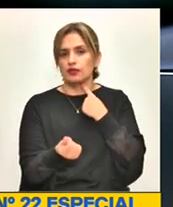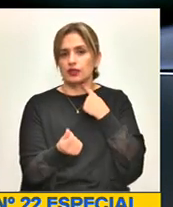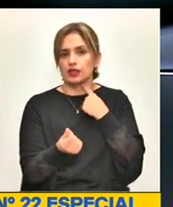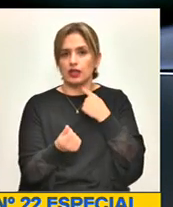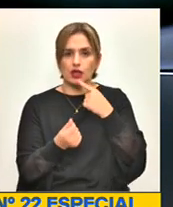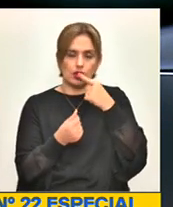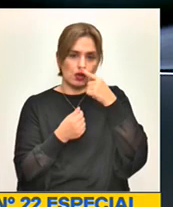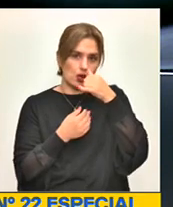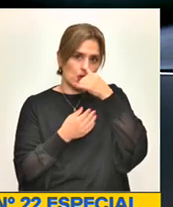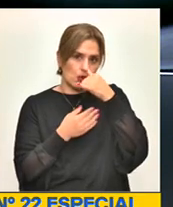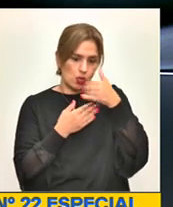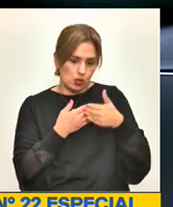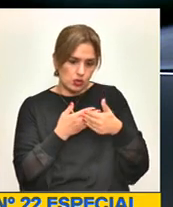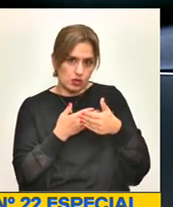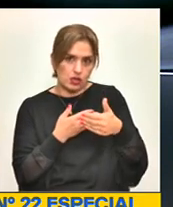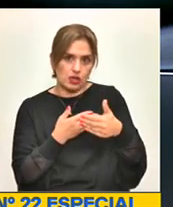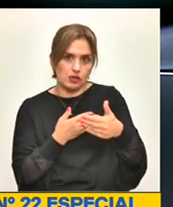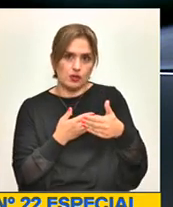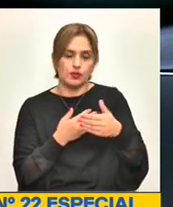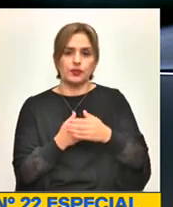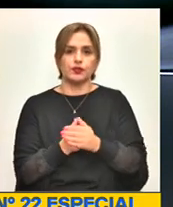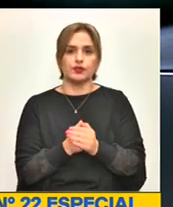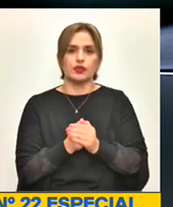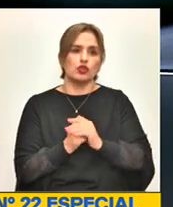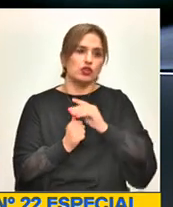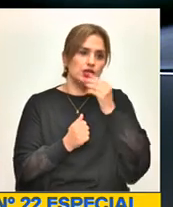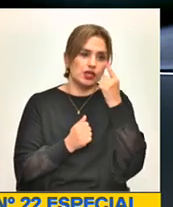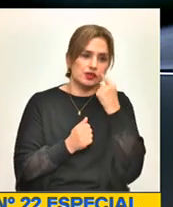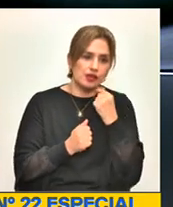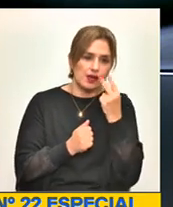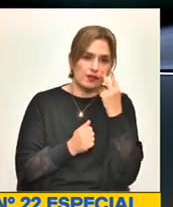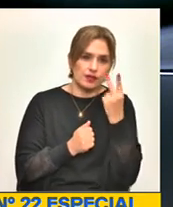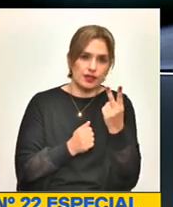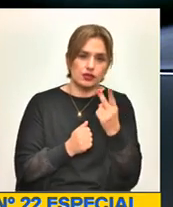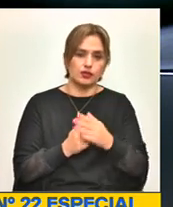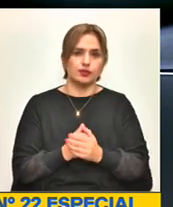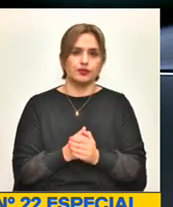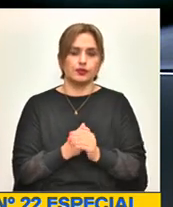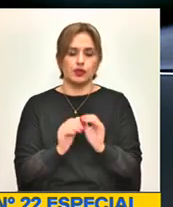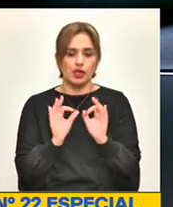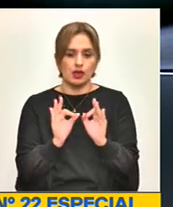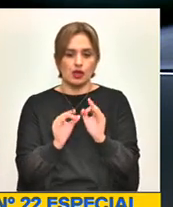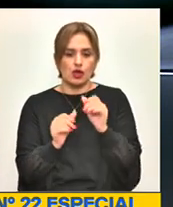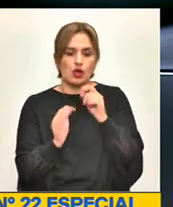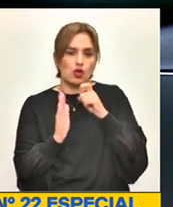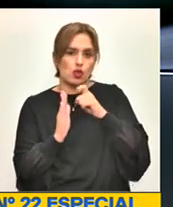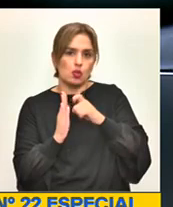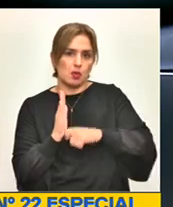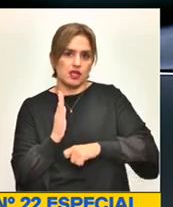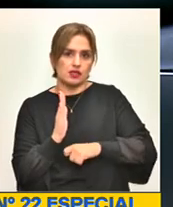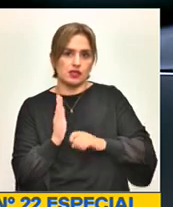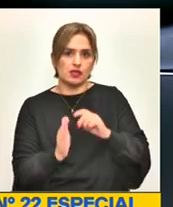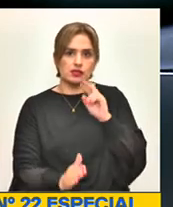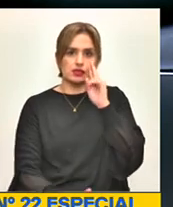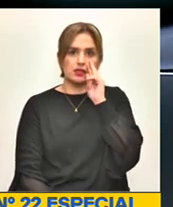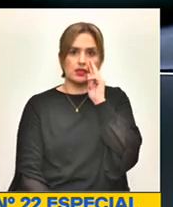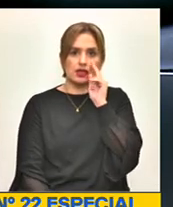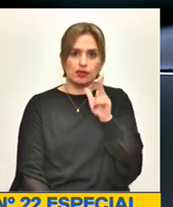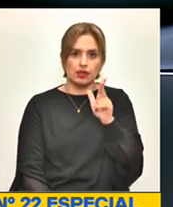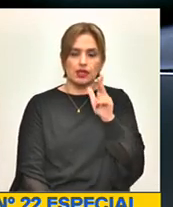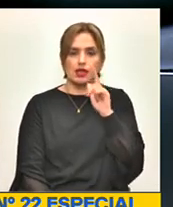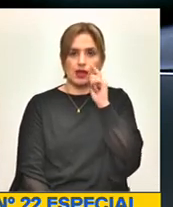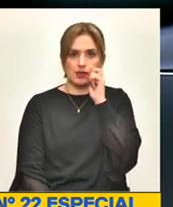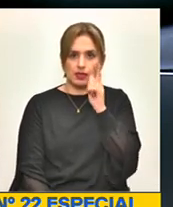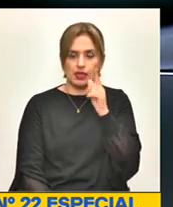tiempo lo que ha quedado en evidencia con los últimos acontecimientos de violencia específicamente Durante los meses de abril y mayo de este